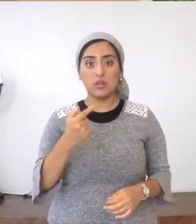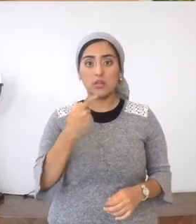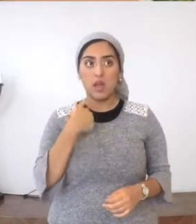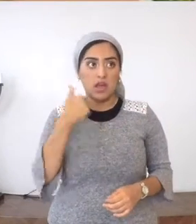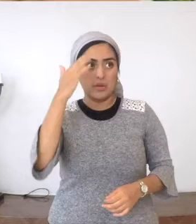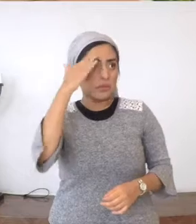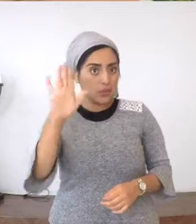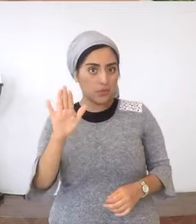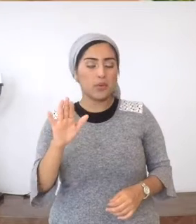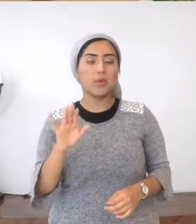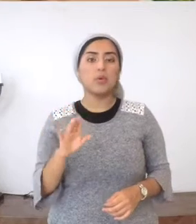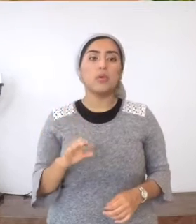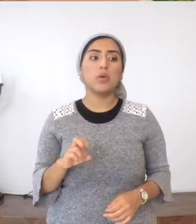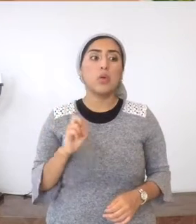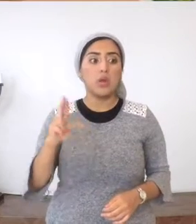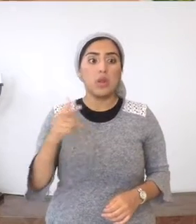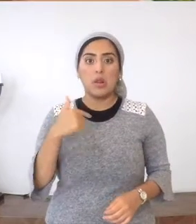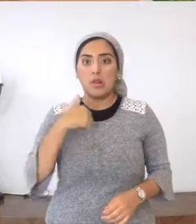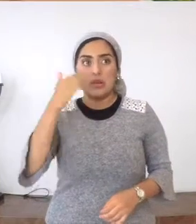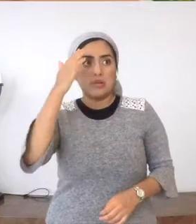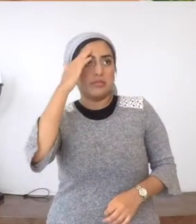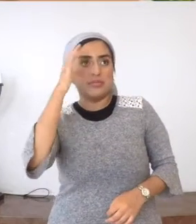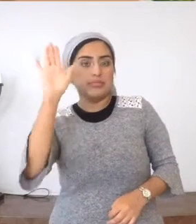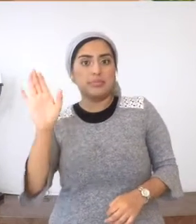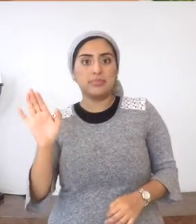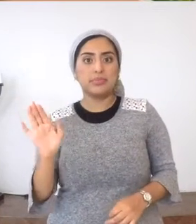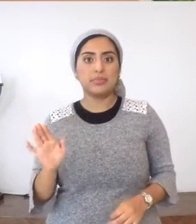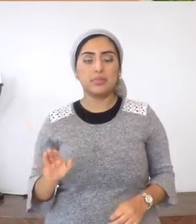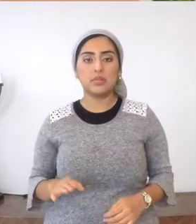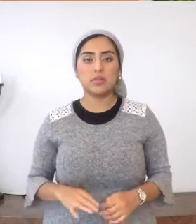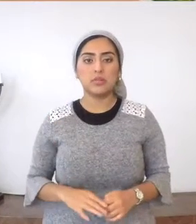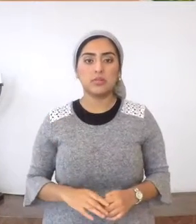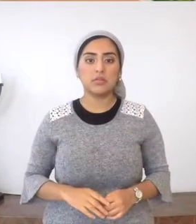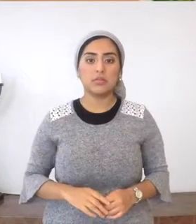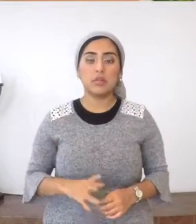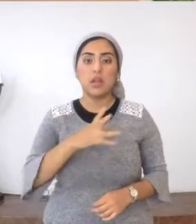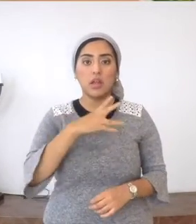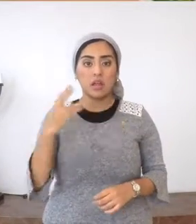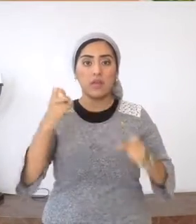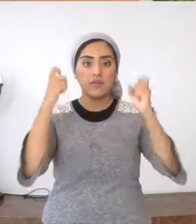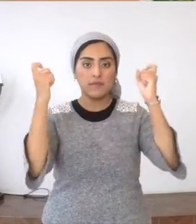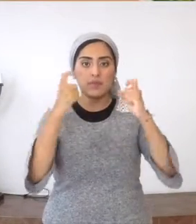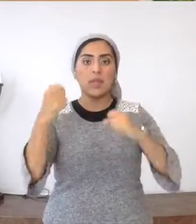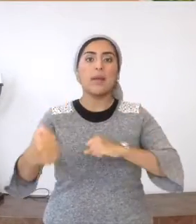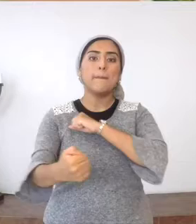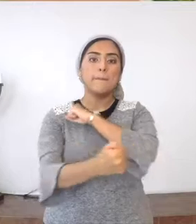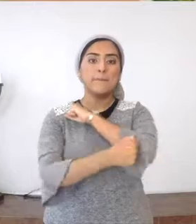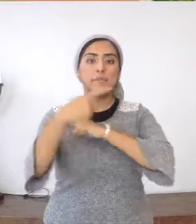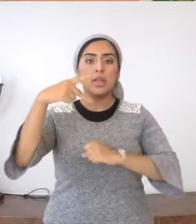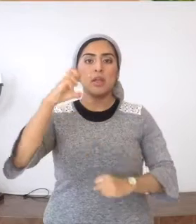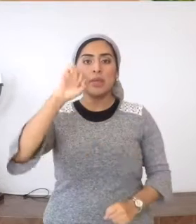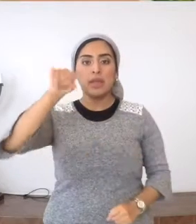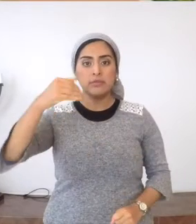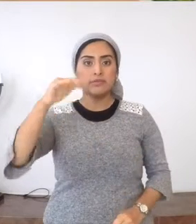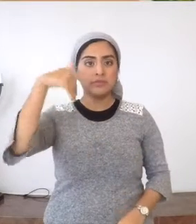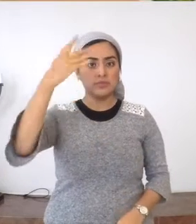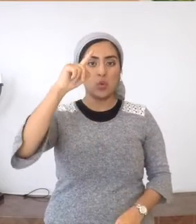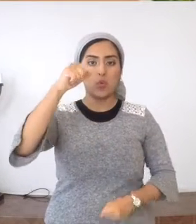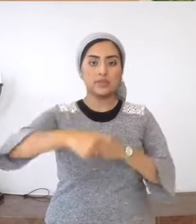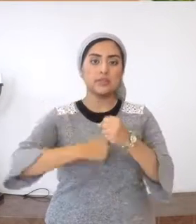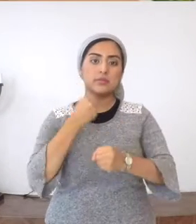Mejor es Espérate Haz Teshubah Arrepiente Bueno yo no sabía O me hice el rebelde O el loco O el que no oía